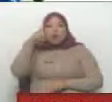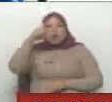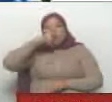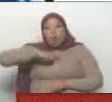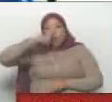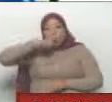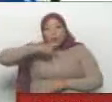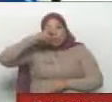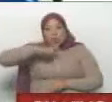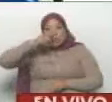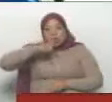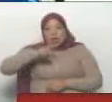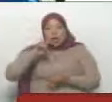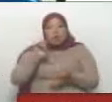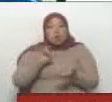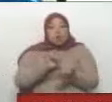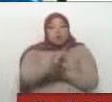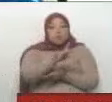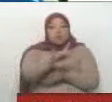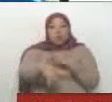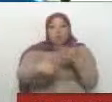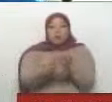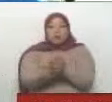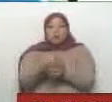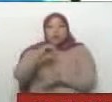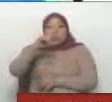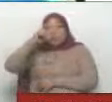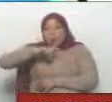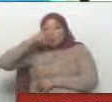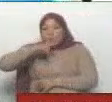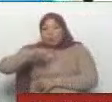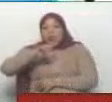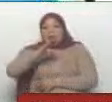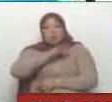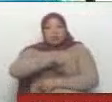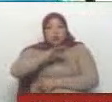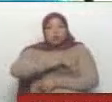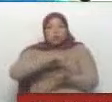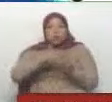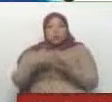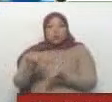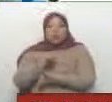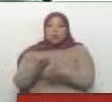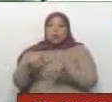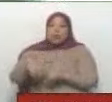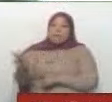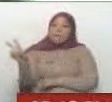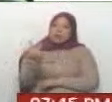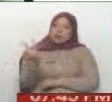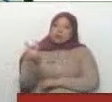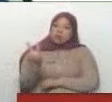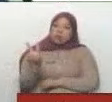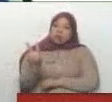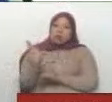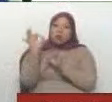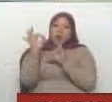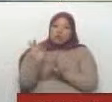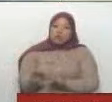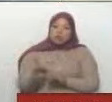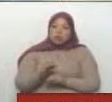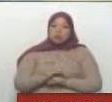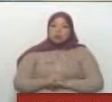de Yugoslavia, perseguida por judía y por comunista, y terminó aquí en Venezuela,